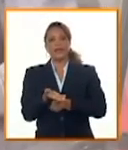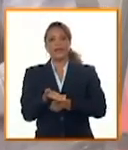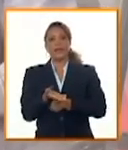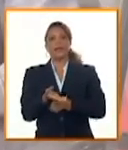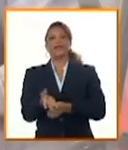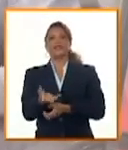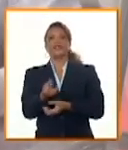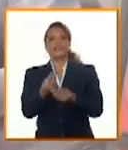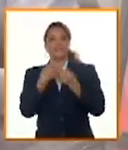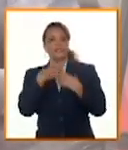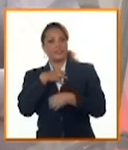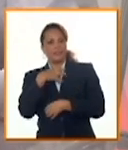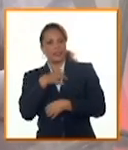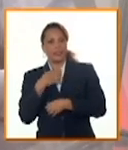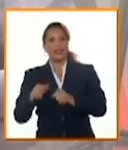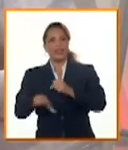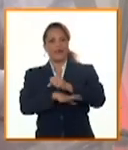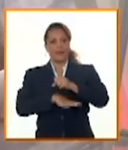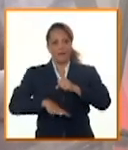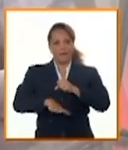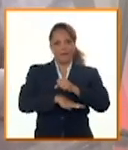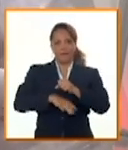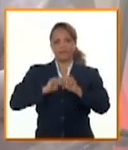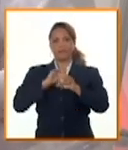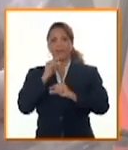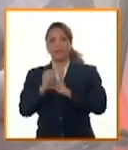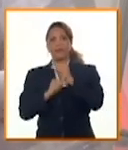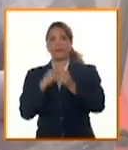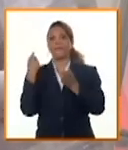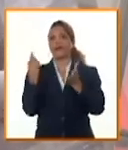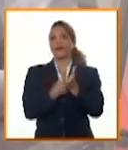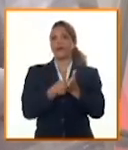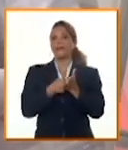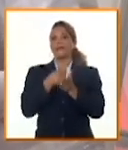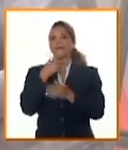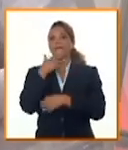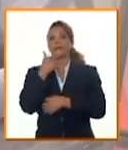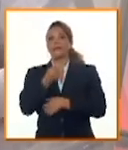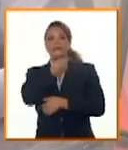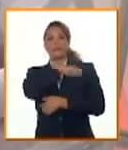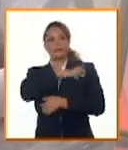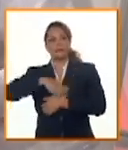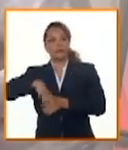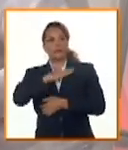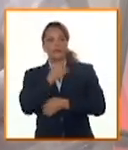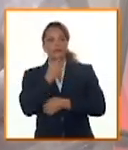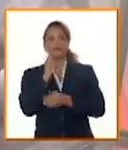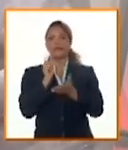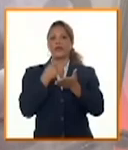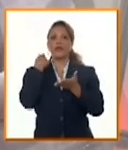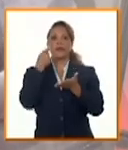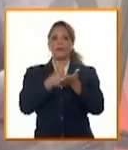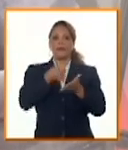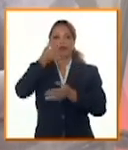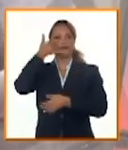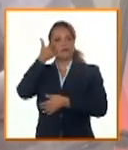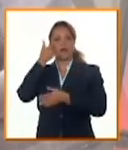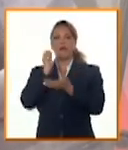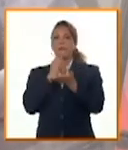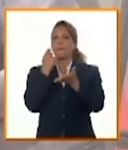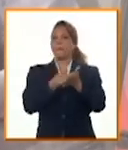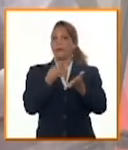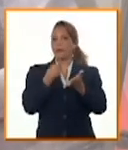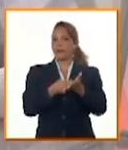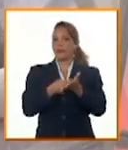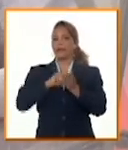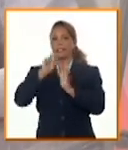necesaria para que cada vez pueda pagar más la población con medios de pago electrónico Pasaré usando